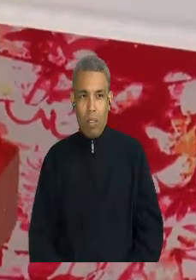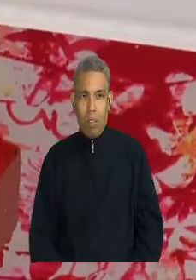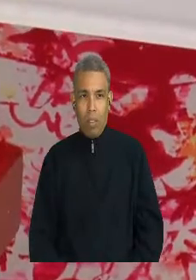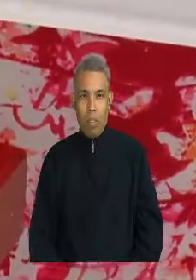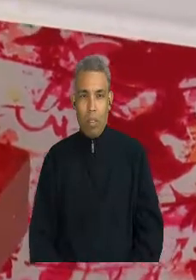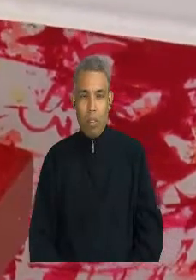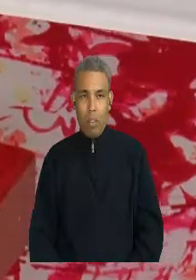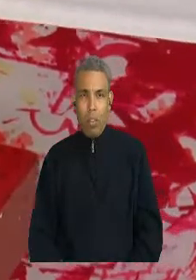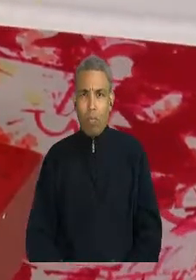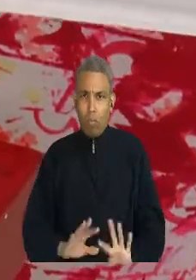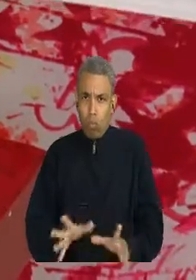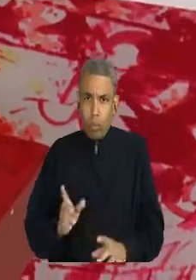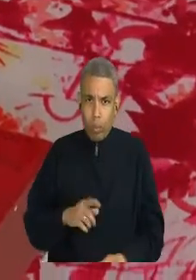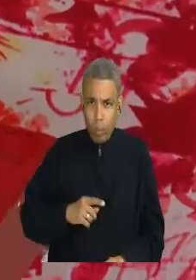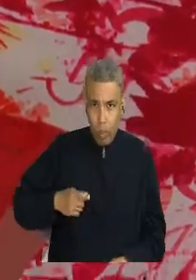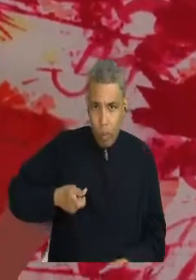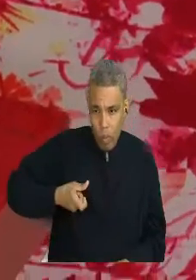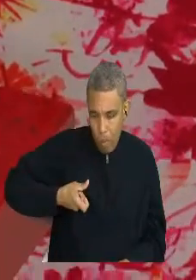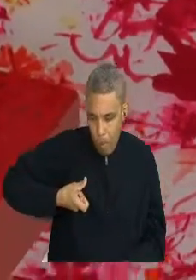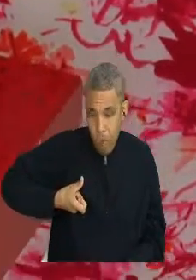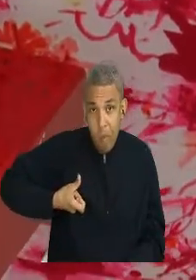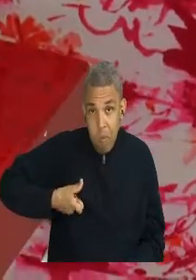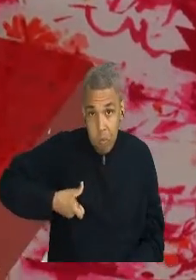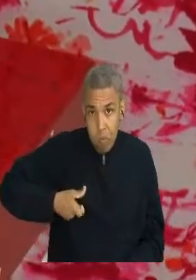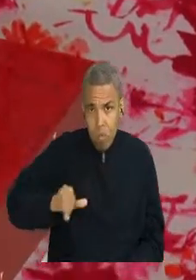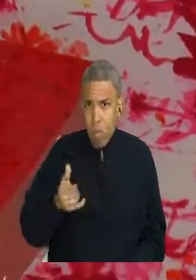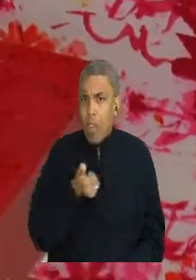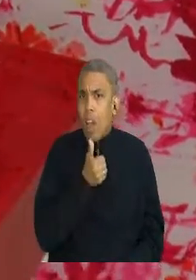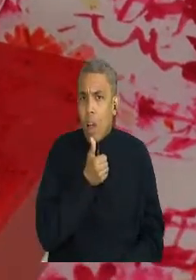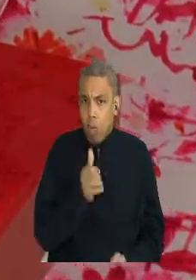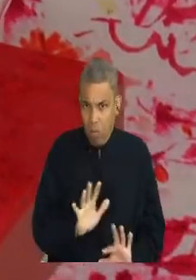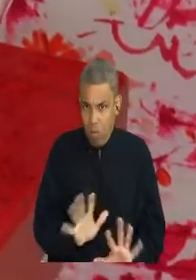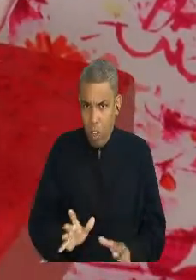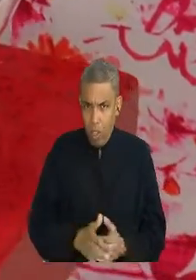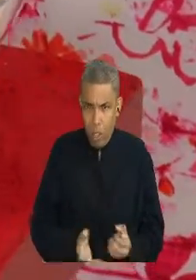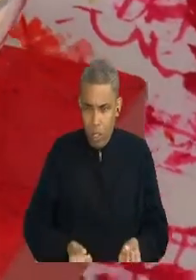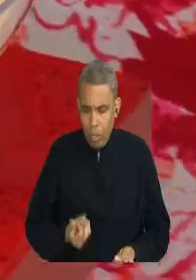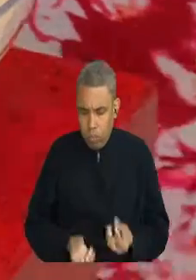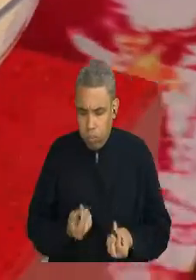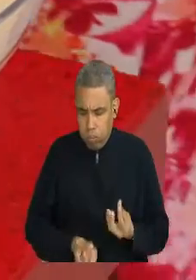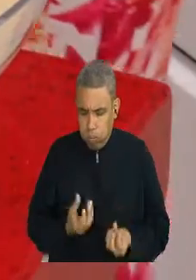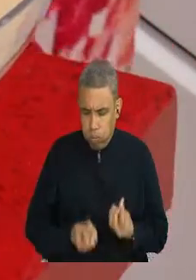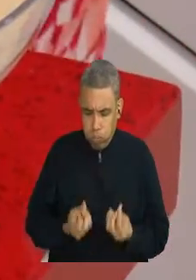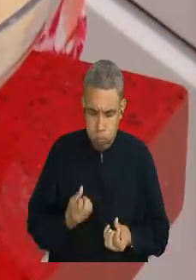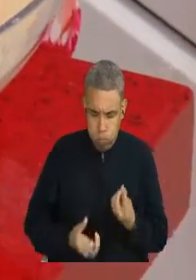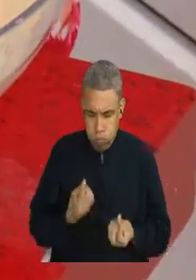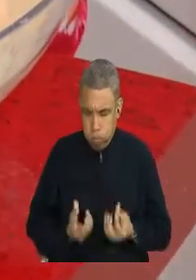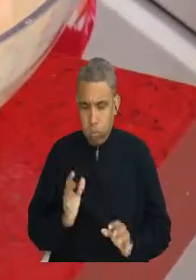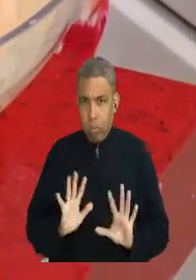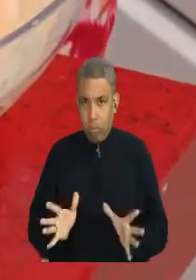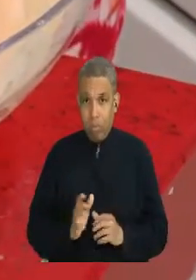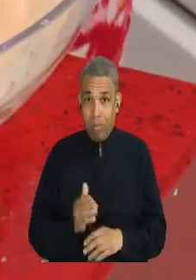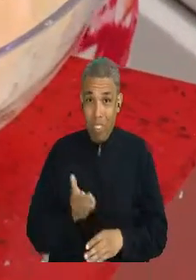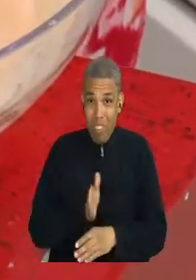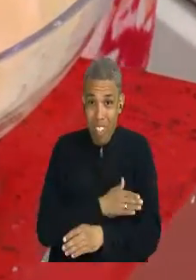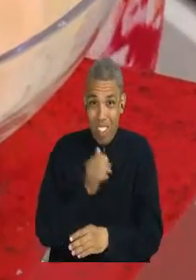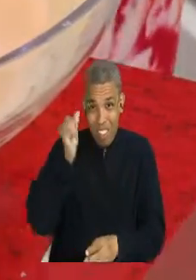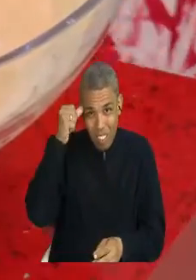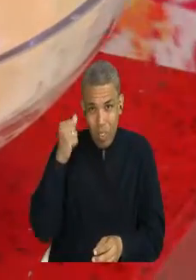saber cómo están. Y yo creería que ya están en su punto. Ya estos langostinos que estuvieron previamente apanados. Recíbeme, por